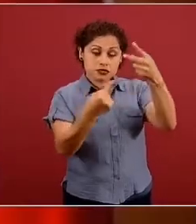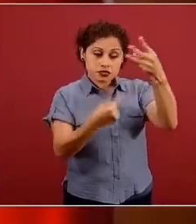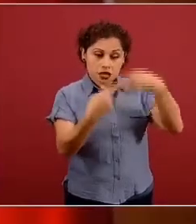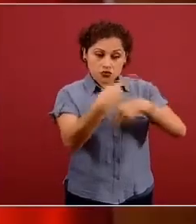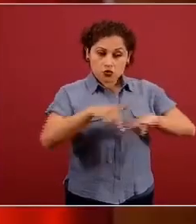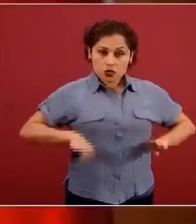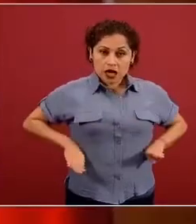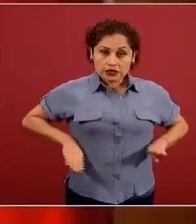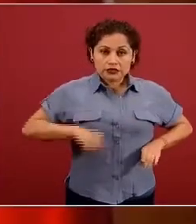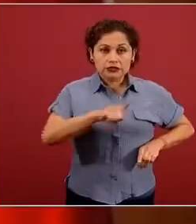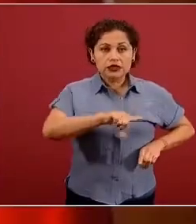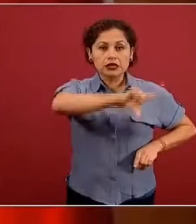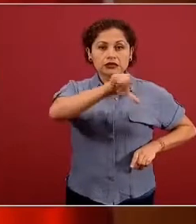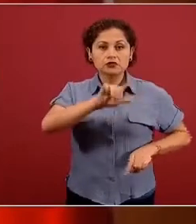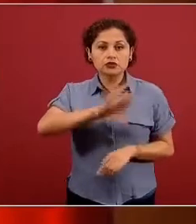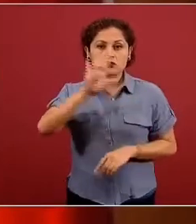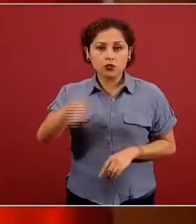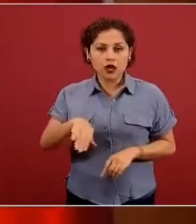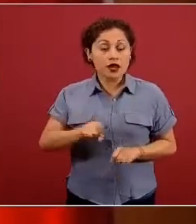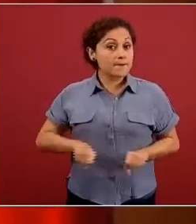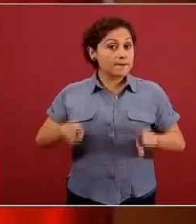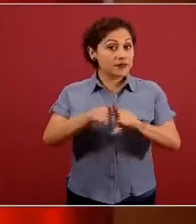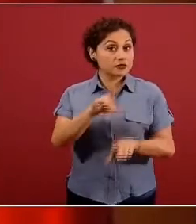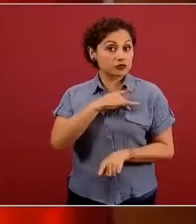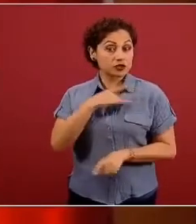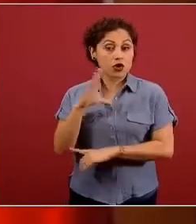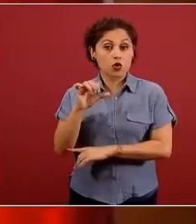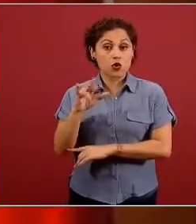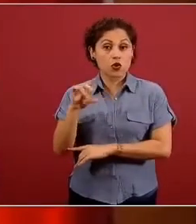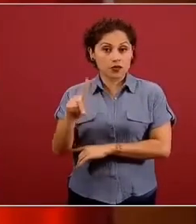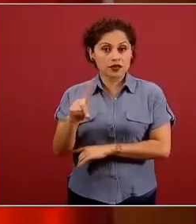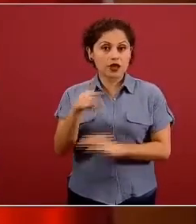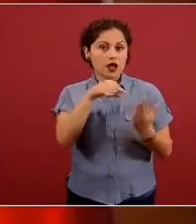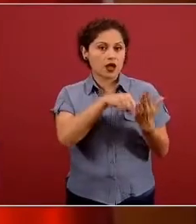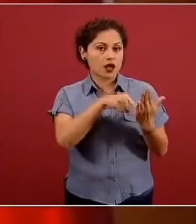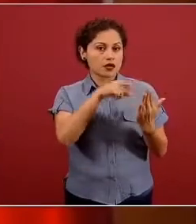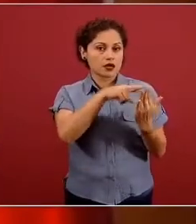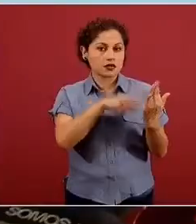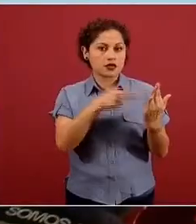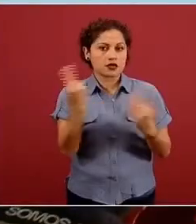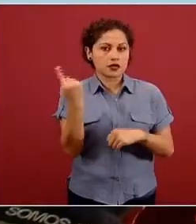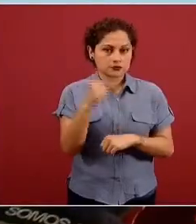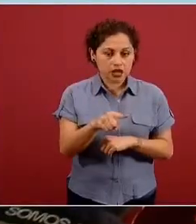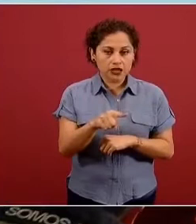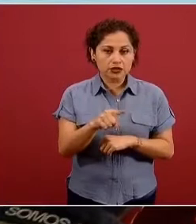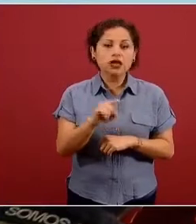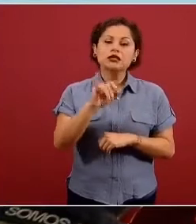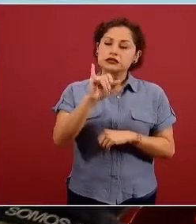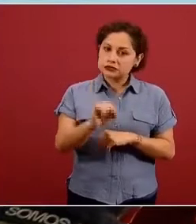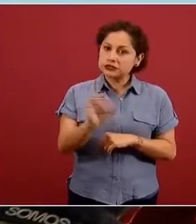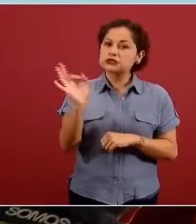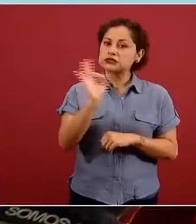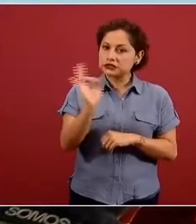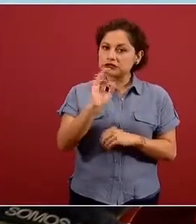vida son compatibles con COVID, los comités de dictaminación es muy probable que finalmente dirán: